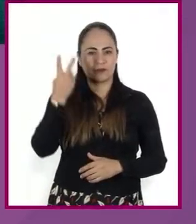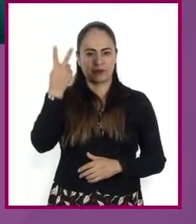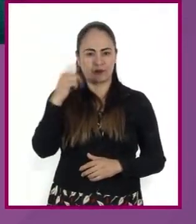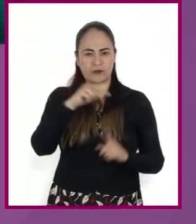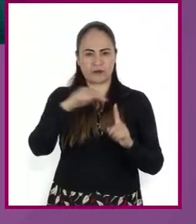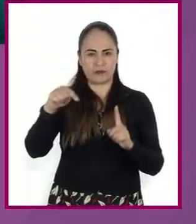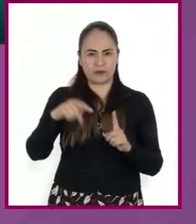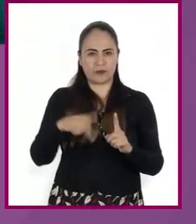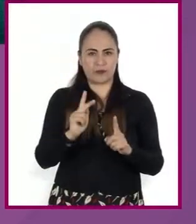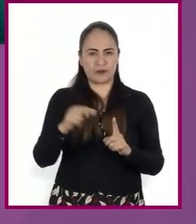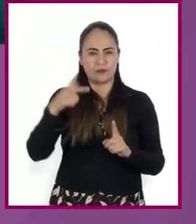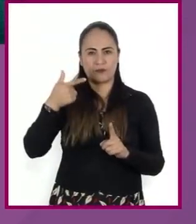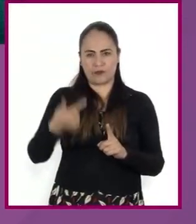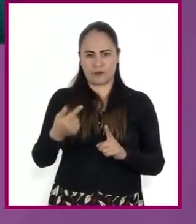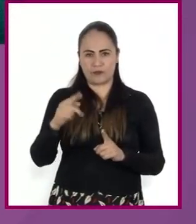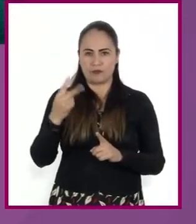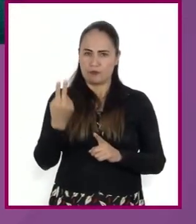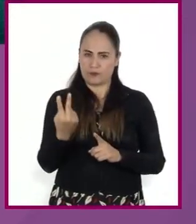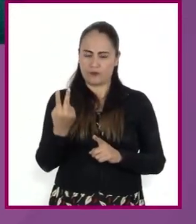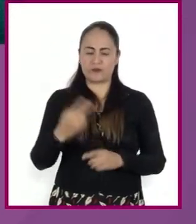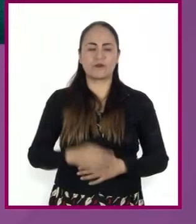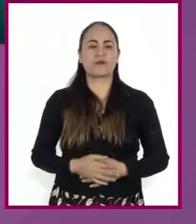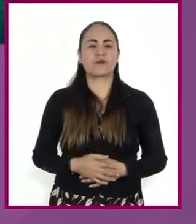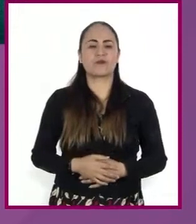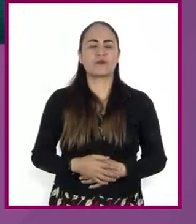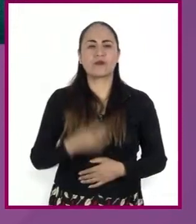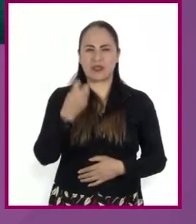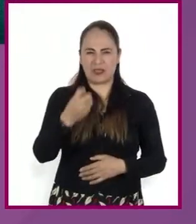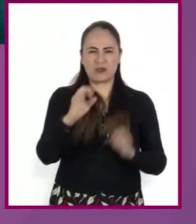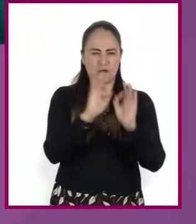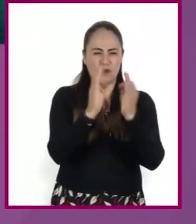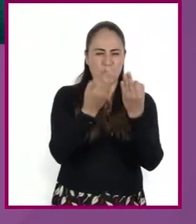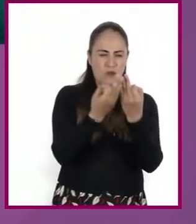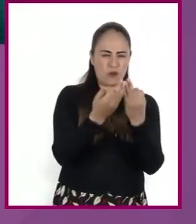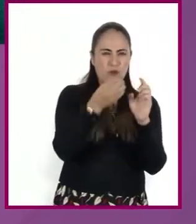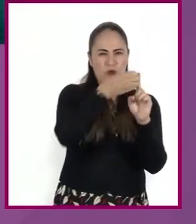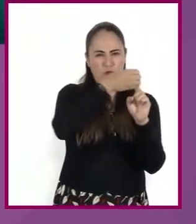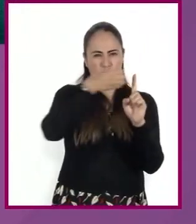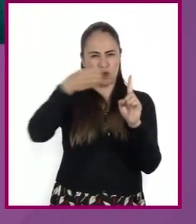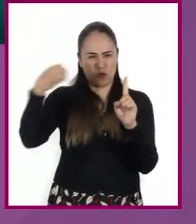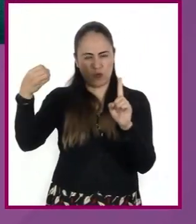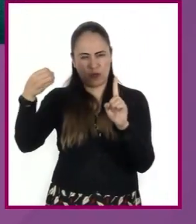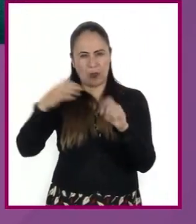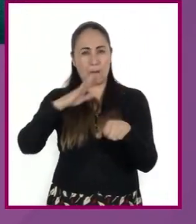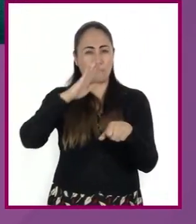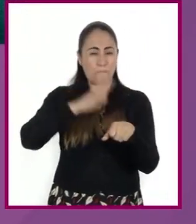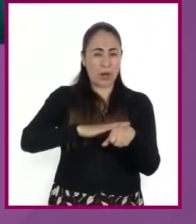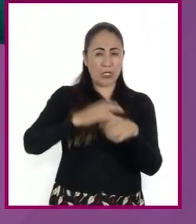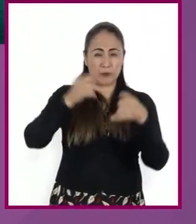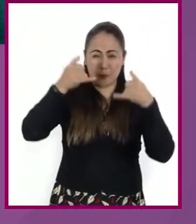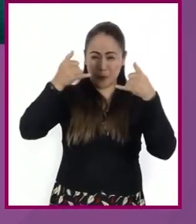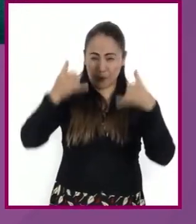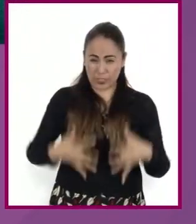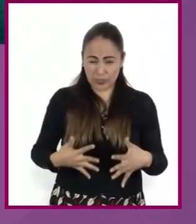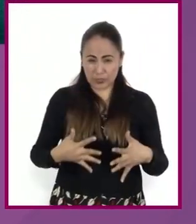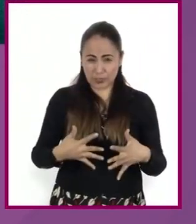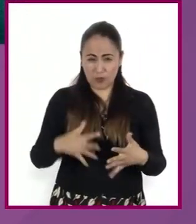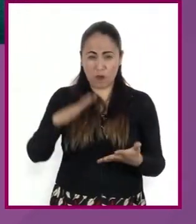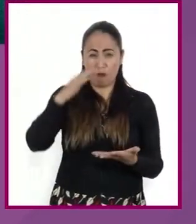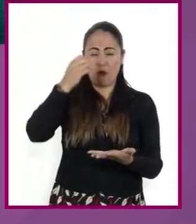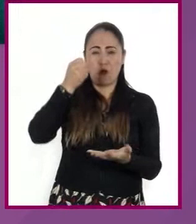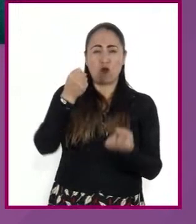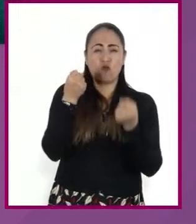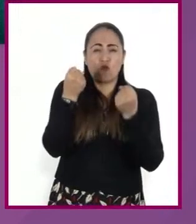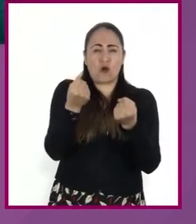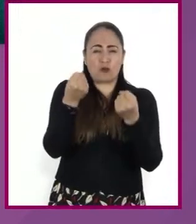sobre kilogramo cuadrado. Con base en esta ley, cuanto mayor sea la masa de cada cuerpo, mayor será la fuerza